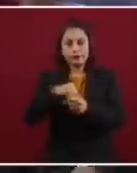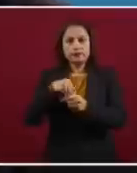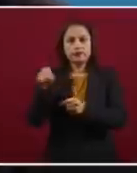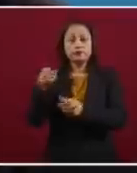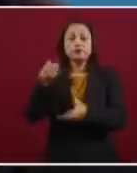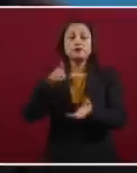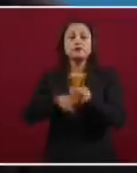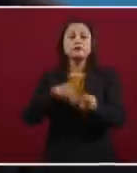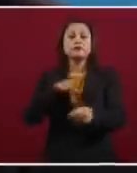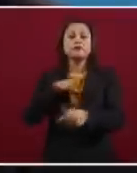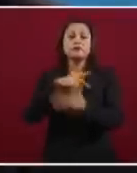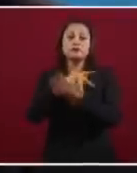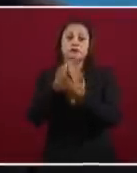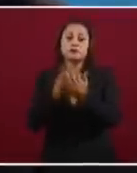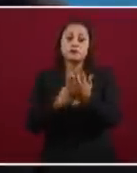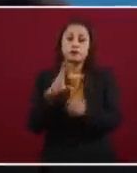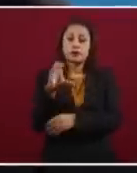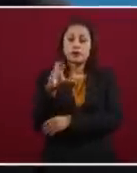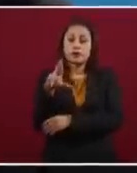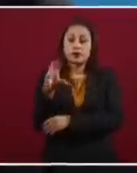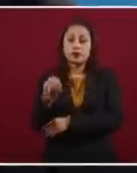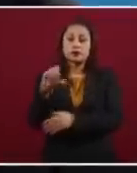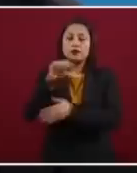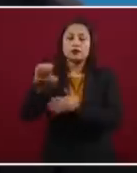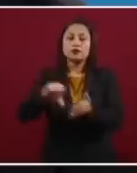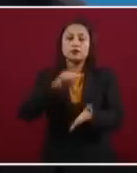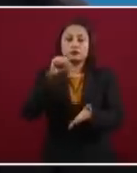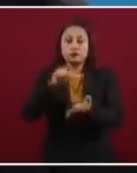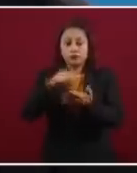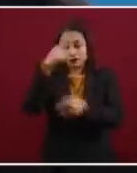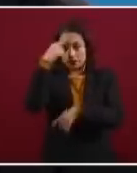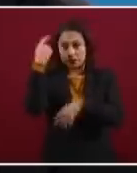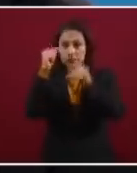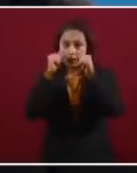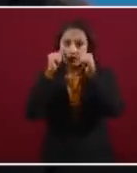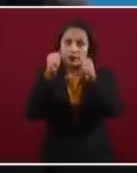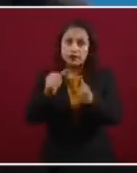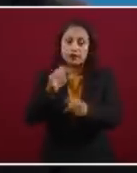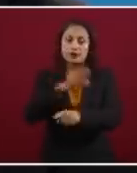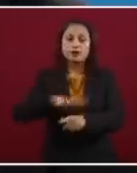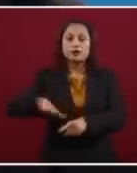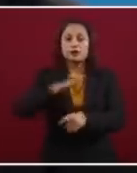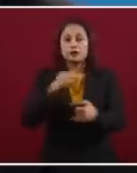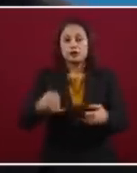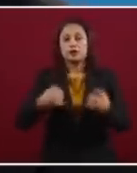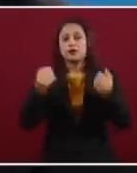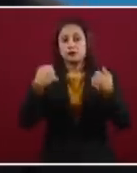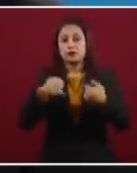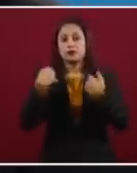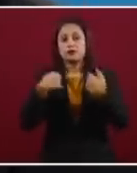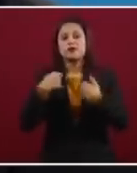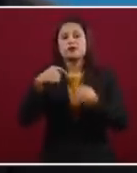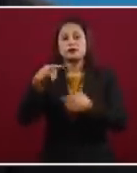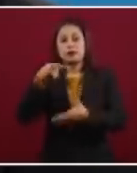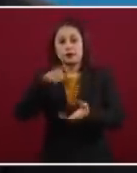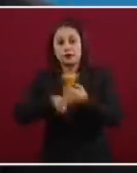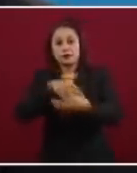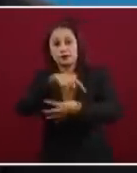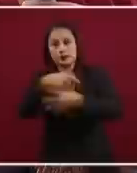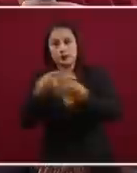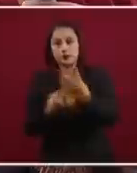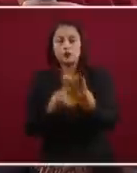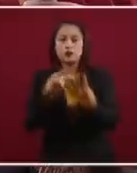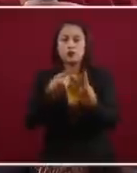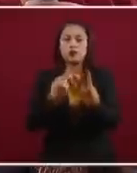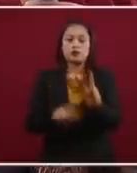programa cara el centro de atención rural a la adolescencia que tiene cuatro componentes uno de ellos es la prevención